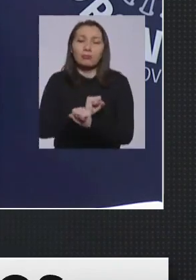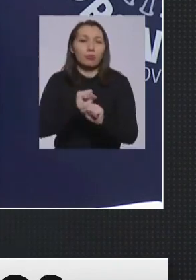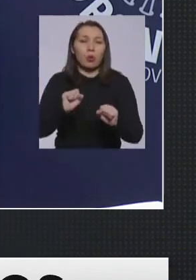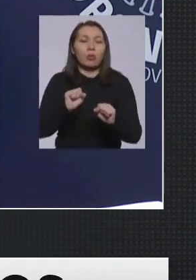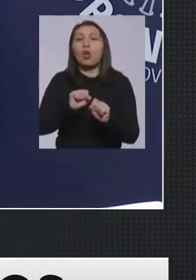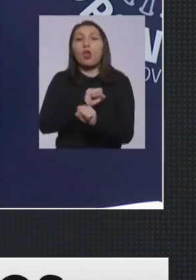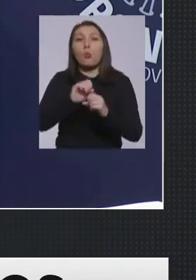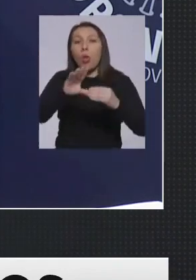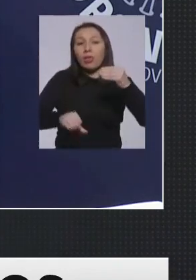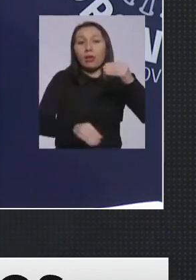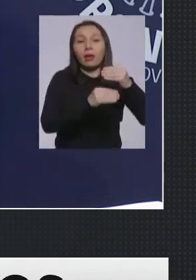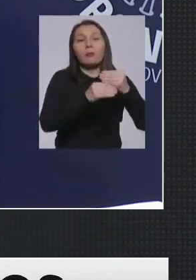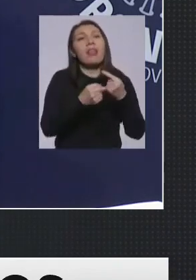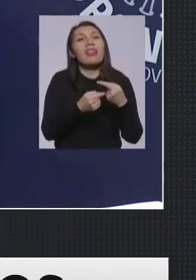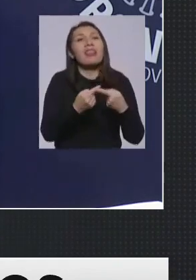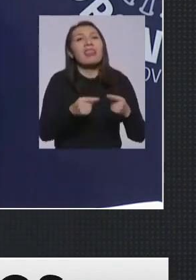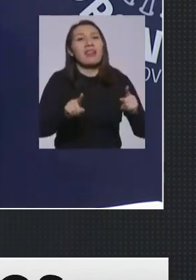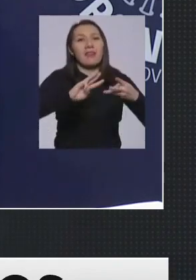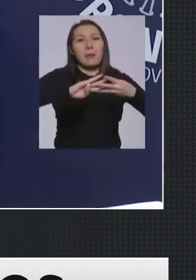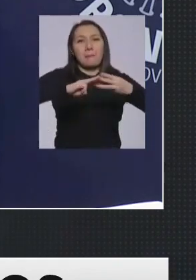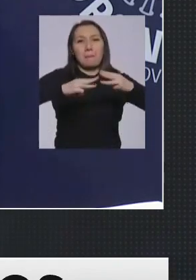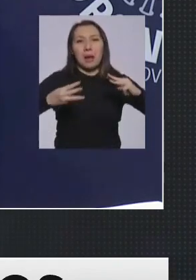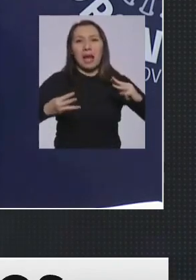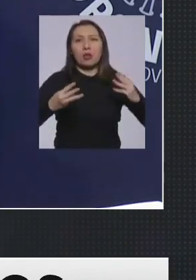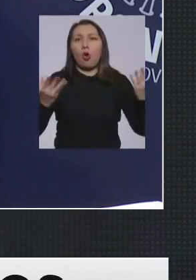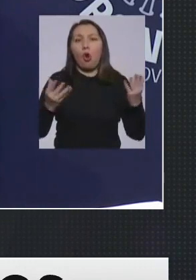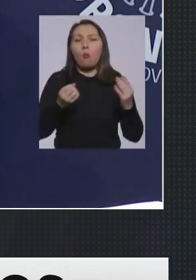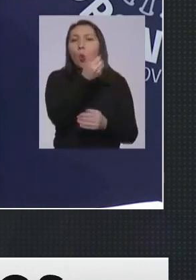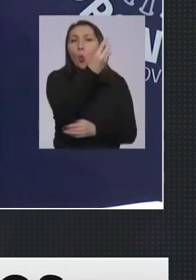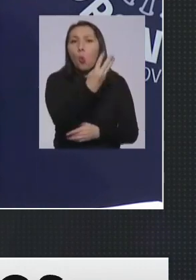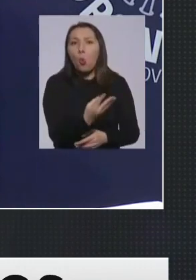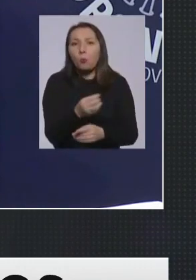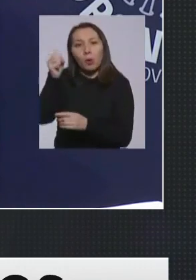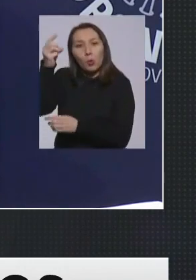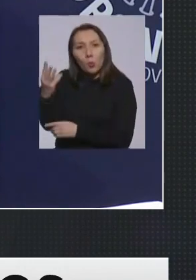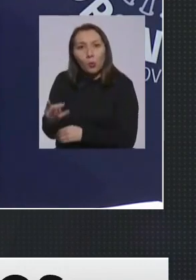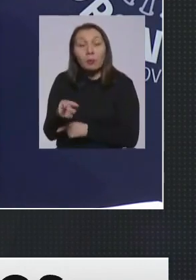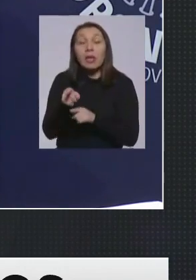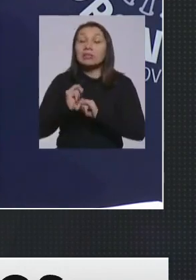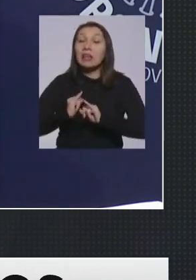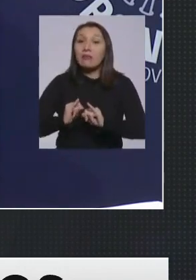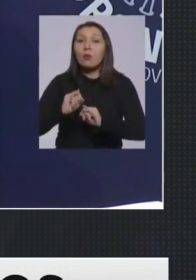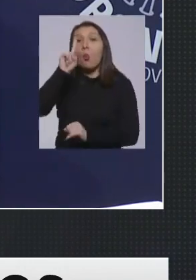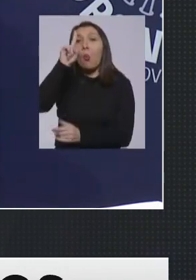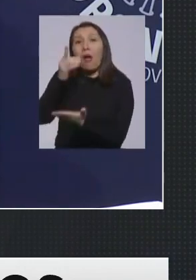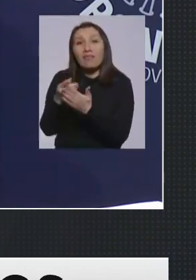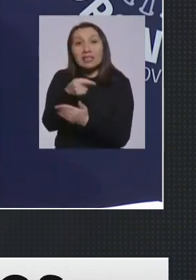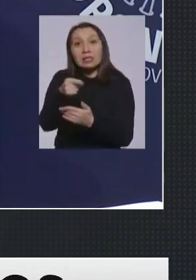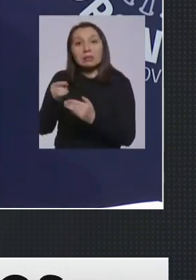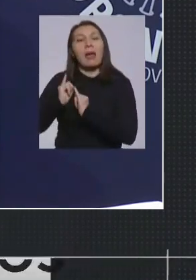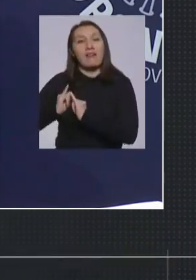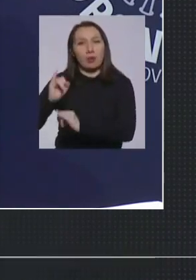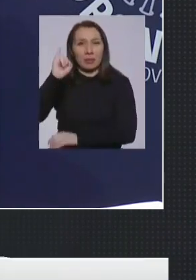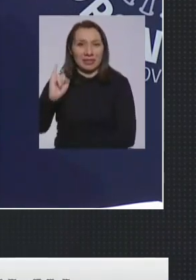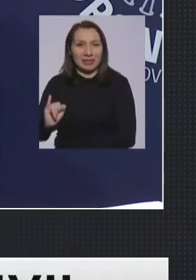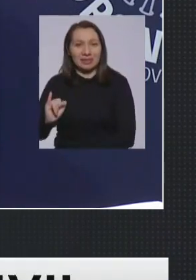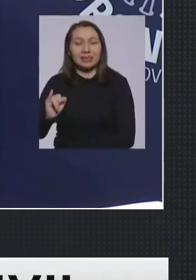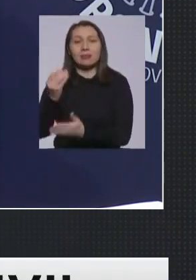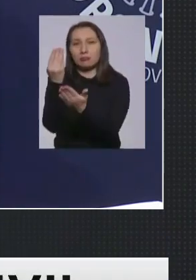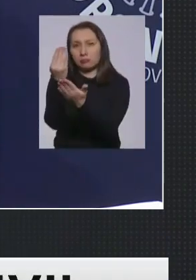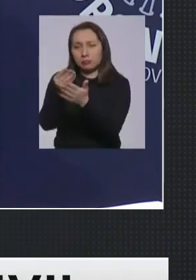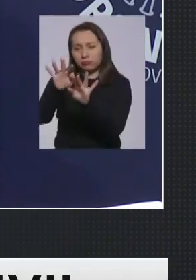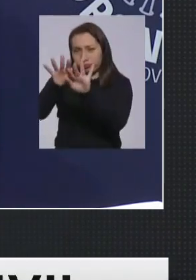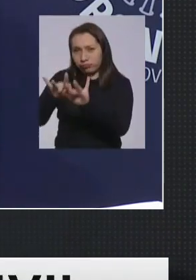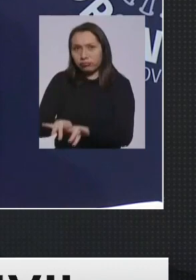puede sumar porque son metodologías diferentes esa información va a seguir dándose una vez a la semana en el informe que